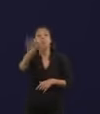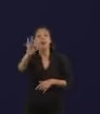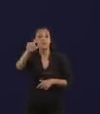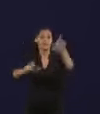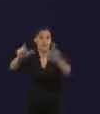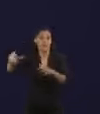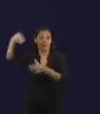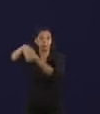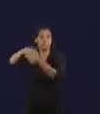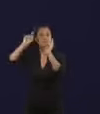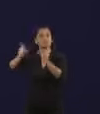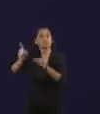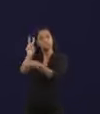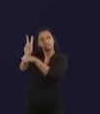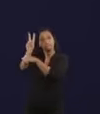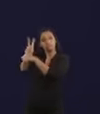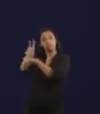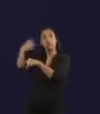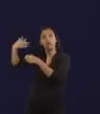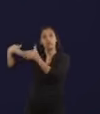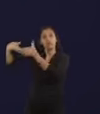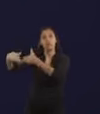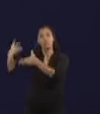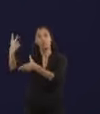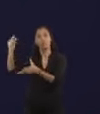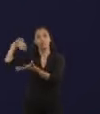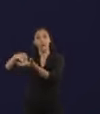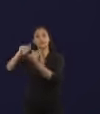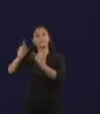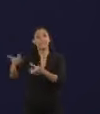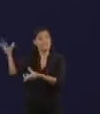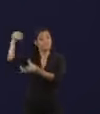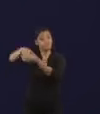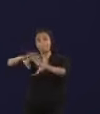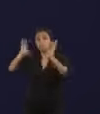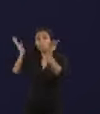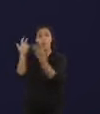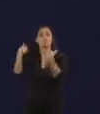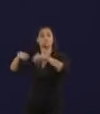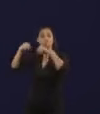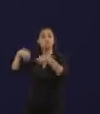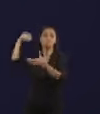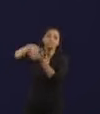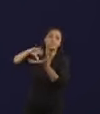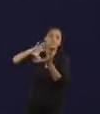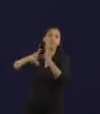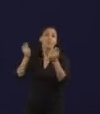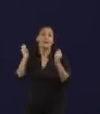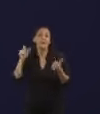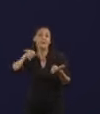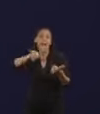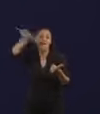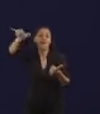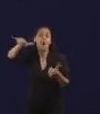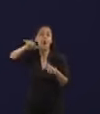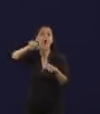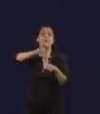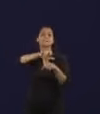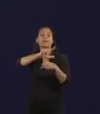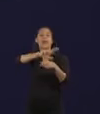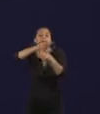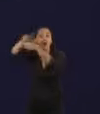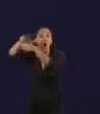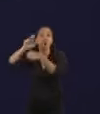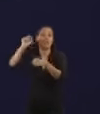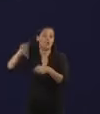y escoltado por otros dos buques también serán parte del ejercicio bueno aviones y helicópteros de la armada